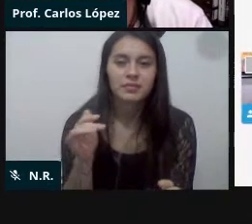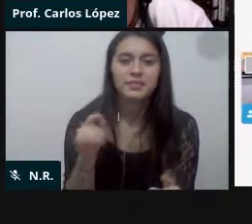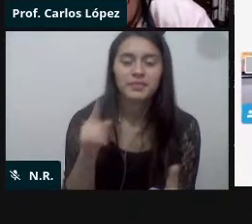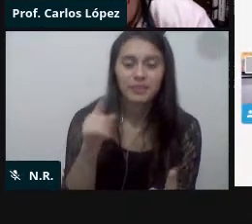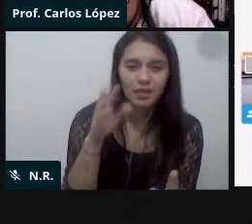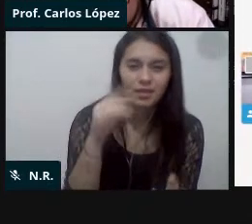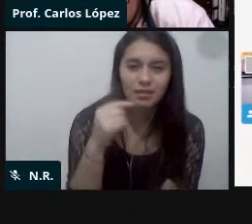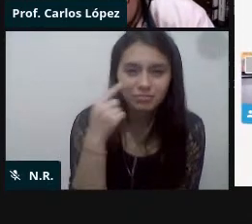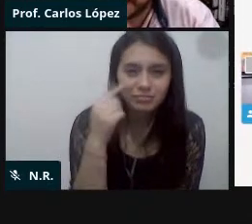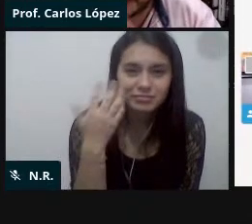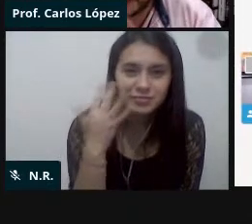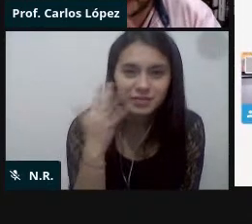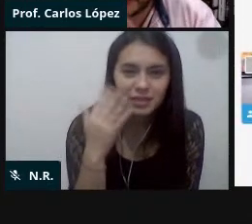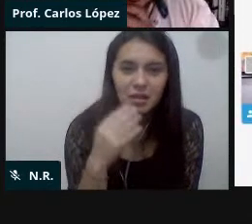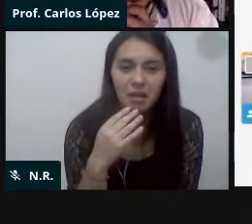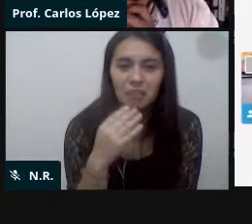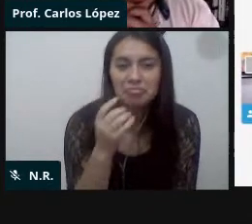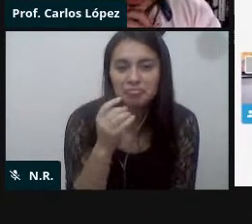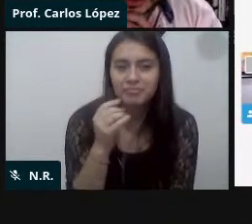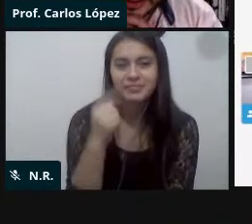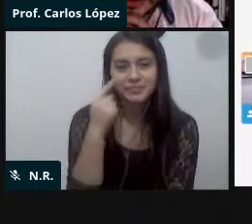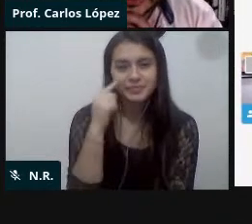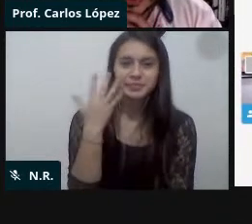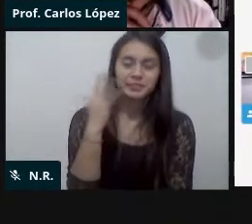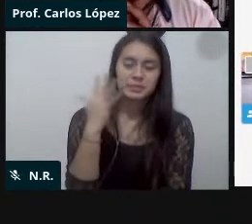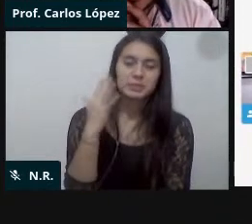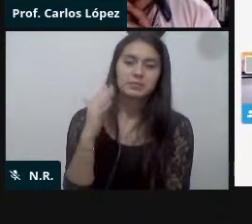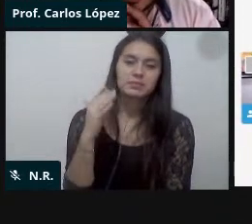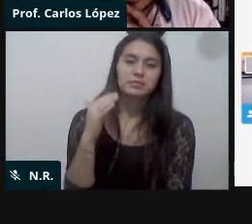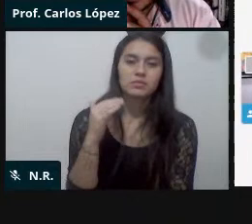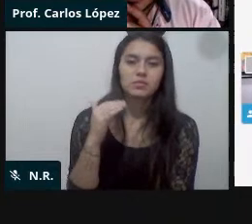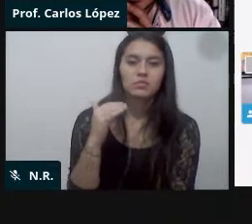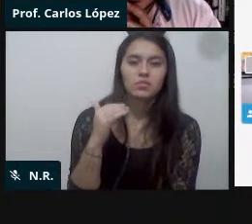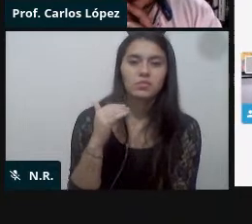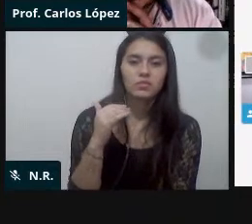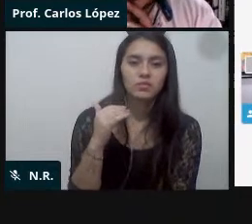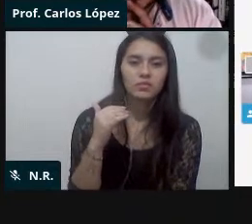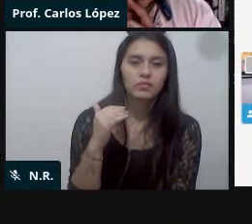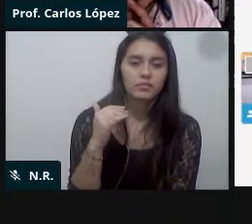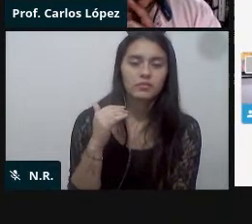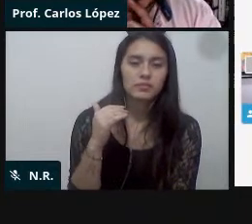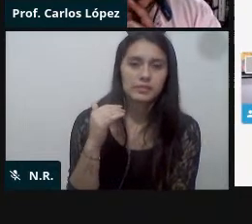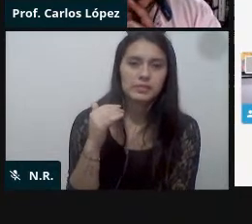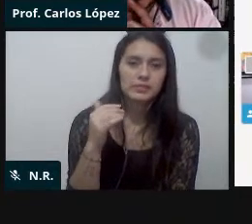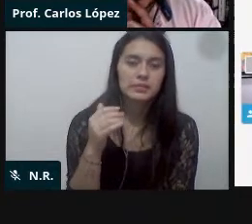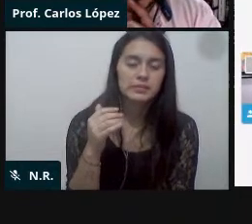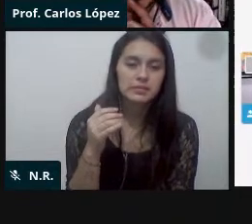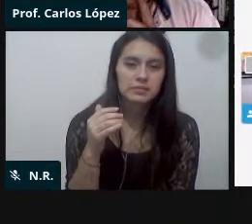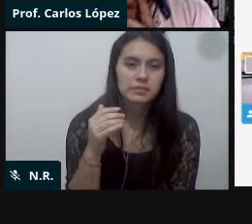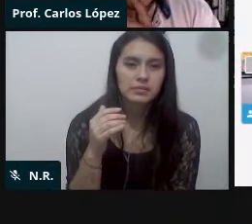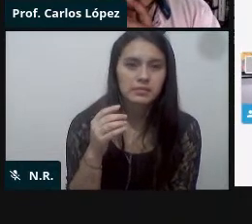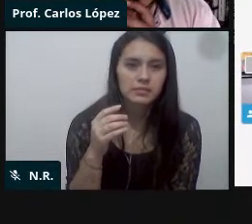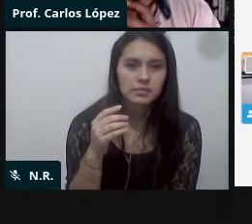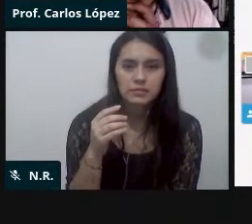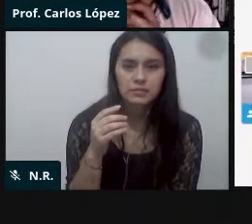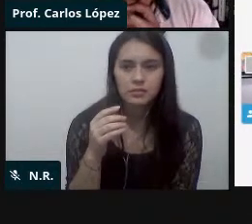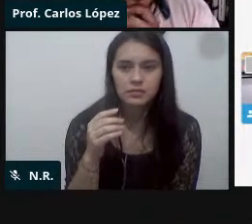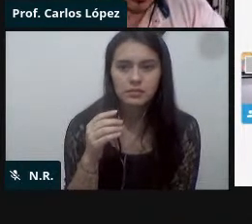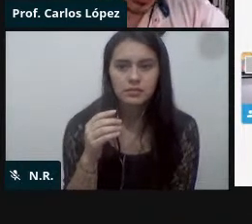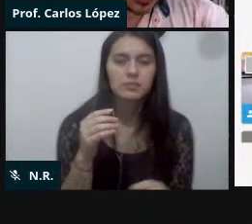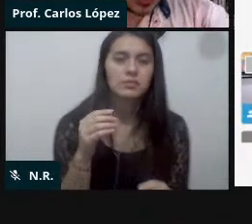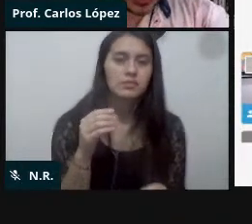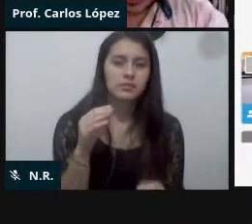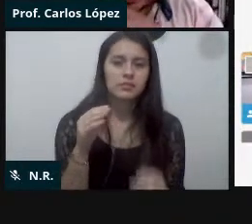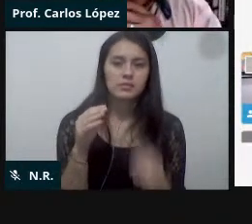¿Este? Sí. Eso, digamos que es fucsia. Listo, aquí. Nos comenta ya nuestra compañera Joana que ya son las 5 y 5.